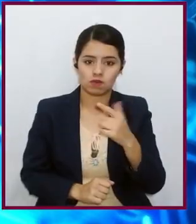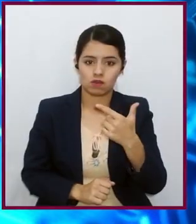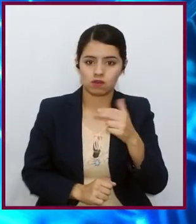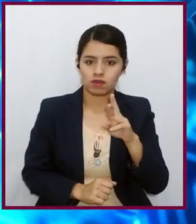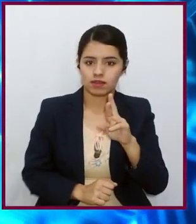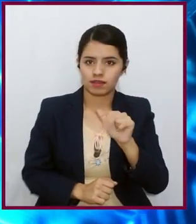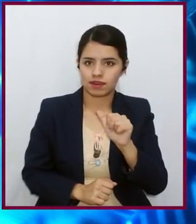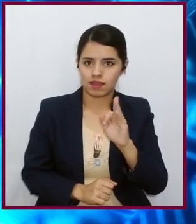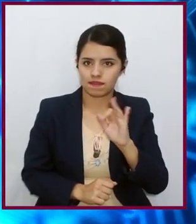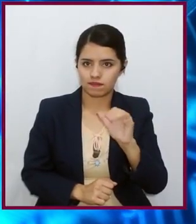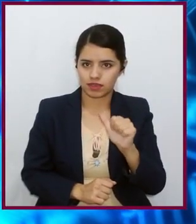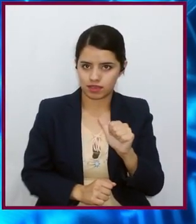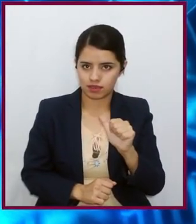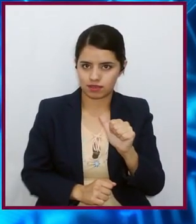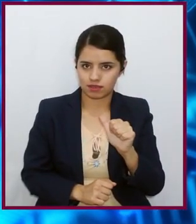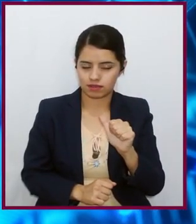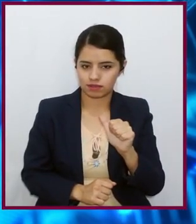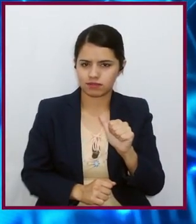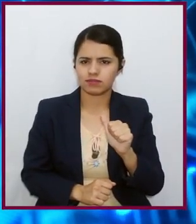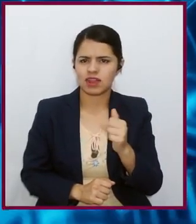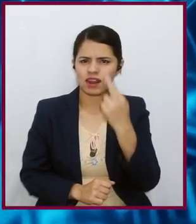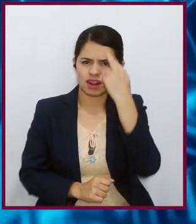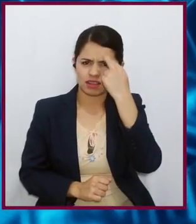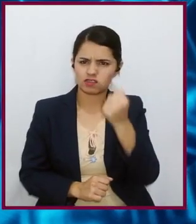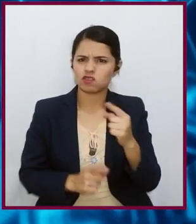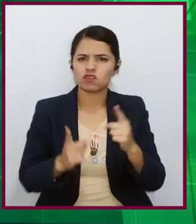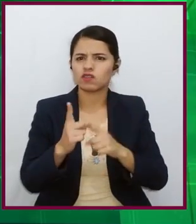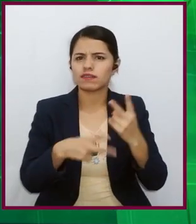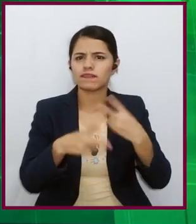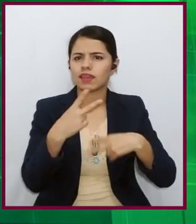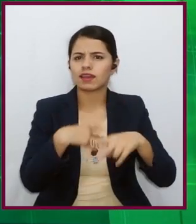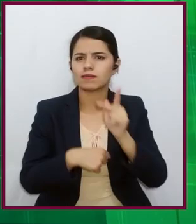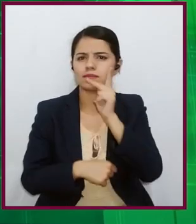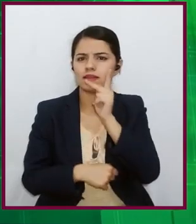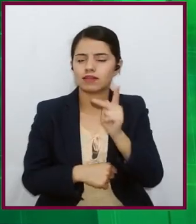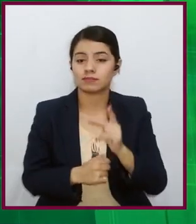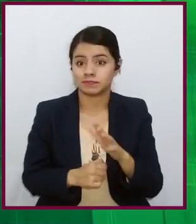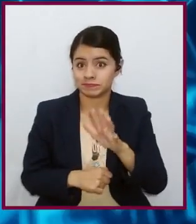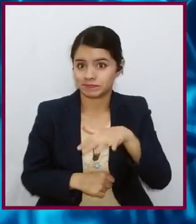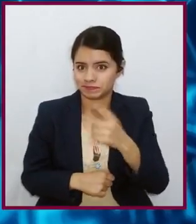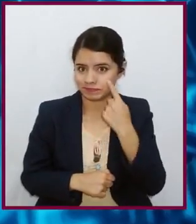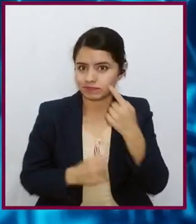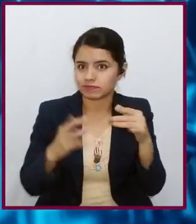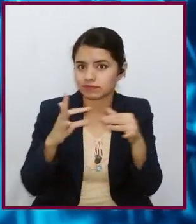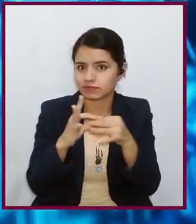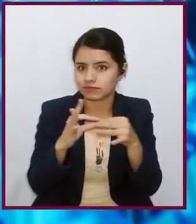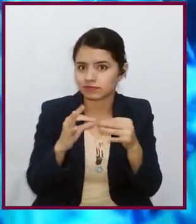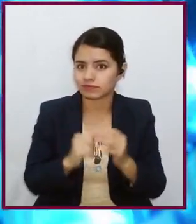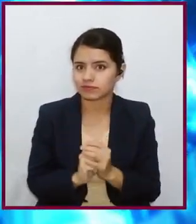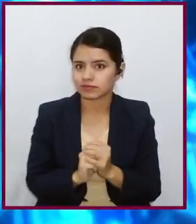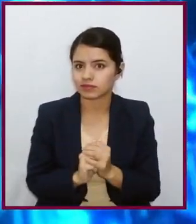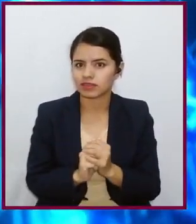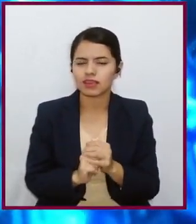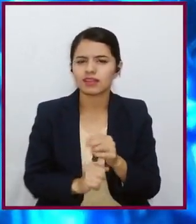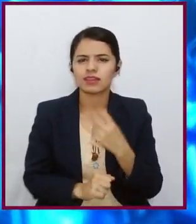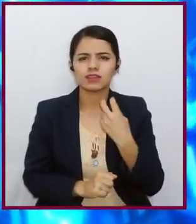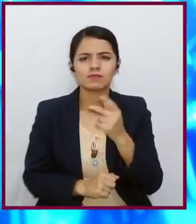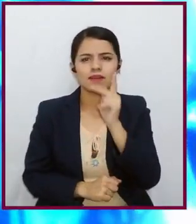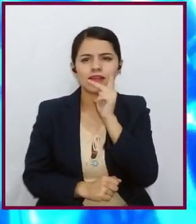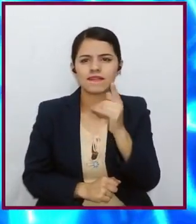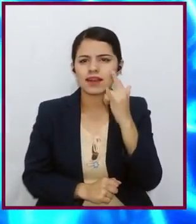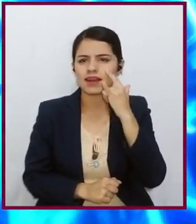información, nos hace entender los temas de manera rápida y fácil. Recuerden que para más información, si tienen alguna duda, puedo